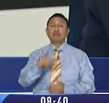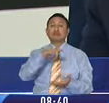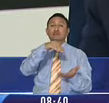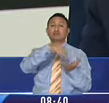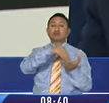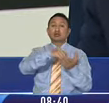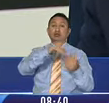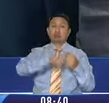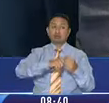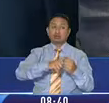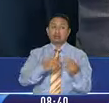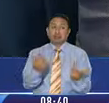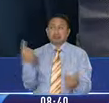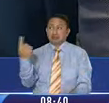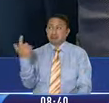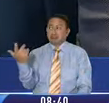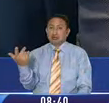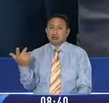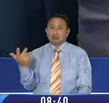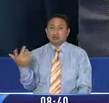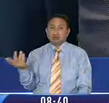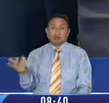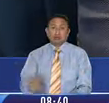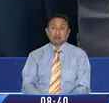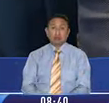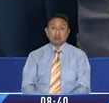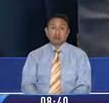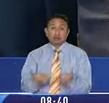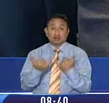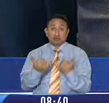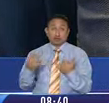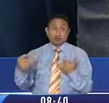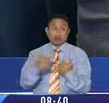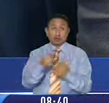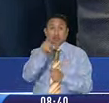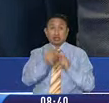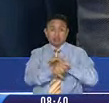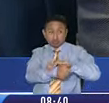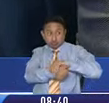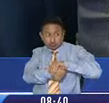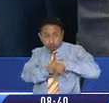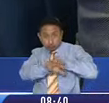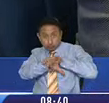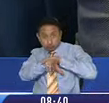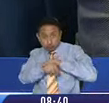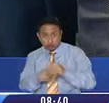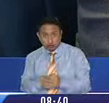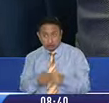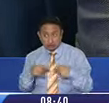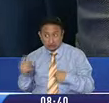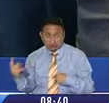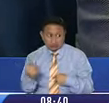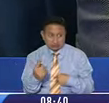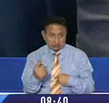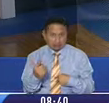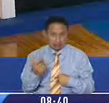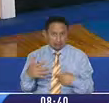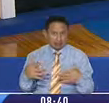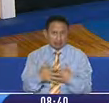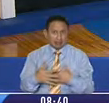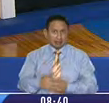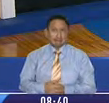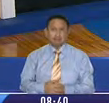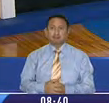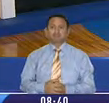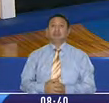hacer con el centro histórico? No se ha hecho nada con el centro histórico. Se ha vuelto una guarida de pillos. A ciertas horas da miedo caminar por ahí. El